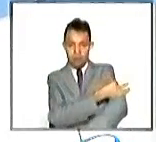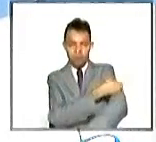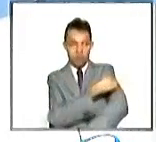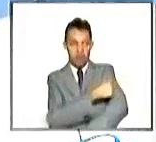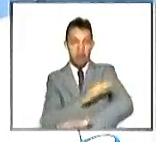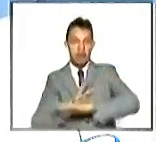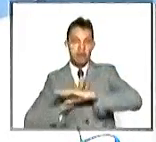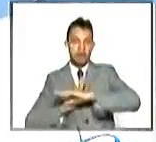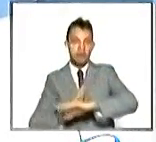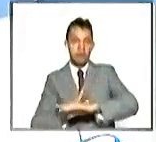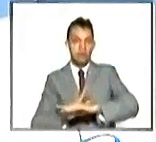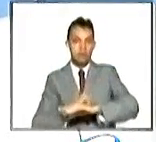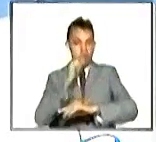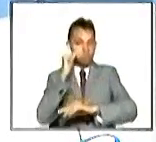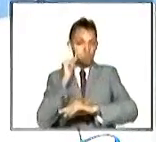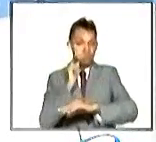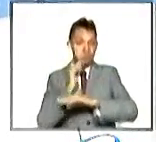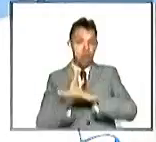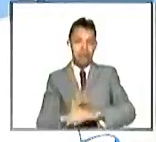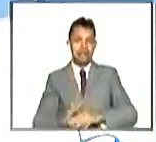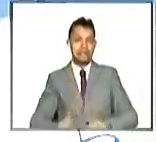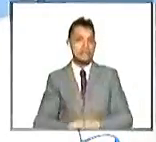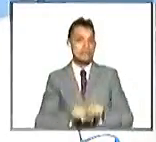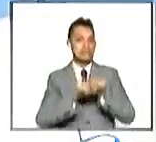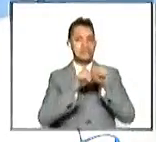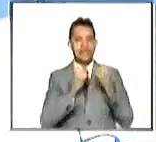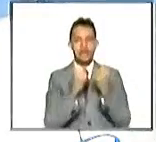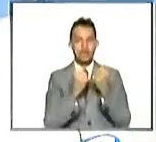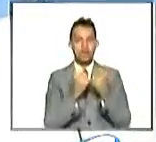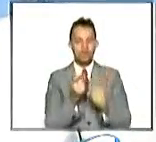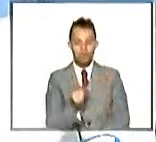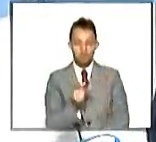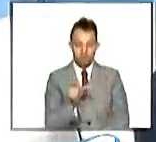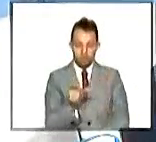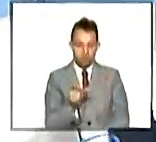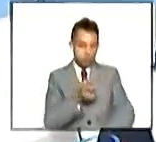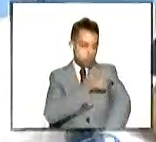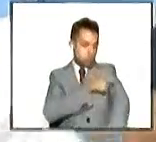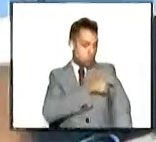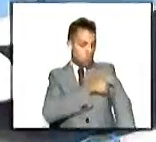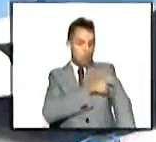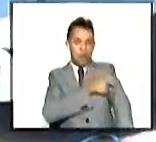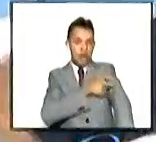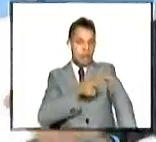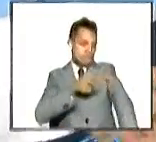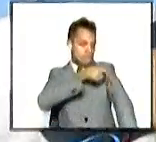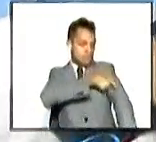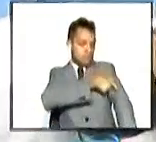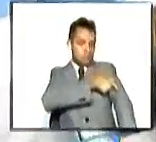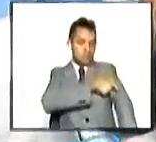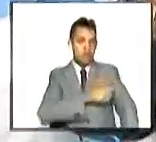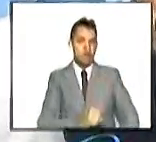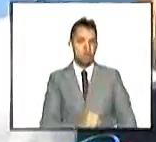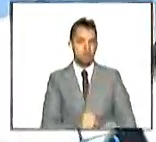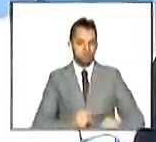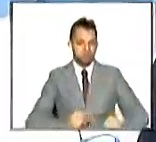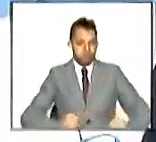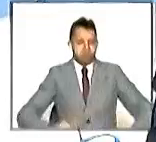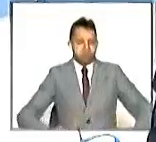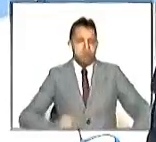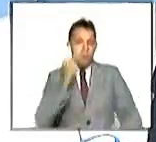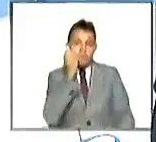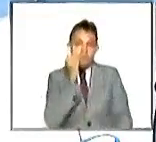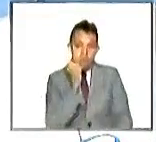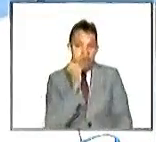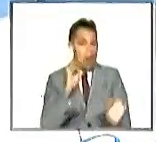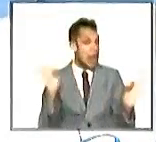qué daño le han hecho a la humanidad con esas pilas. No, una pila, entonces dejan de menstruar 1 o 2 años, se engordan, se descompensan, se